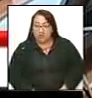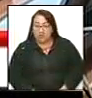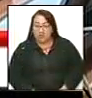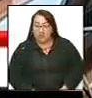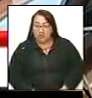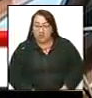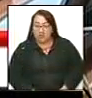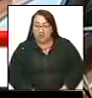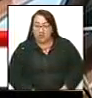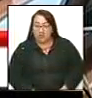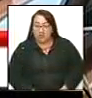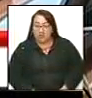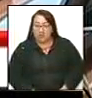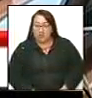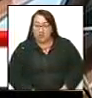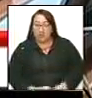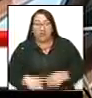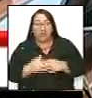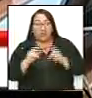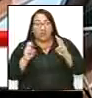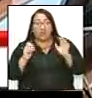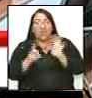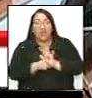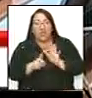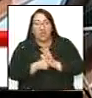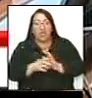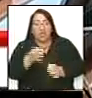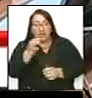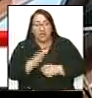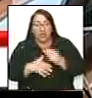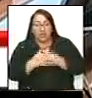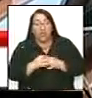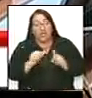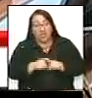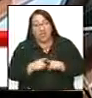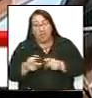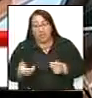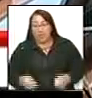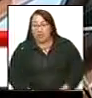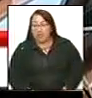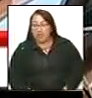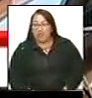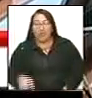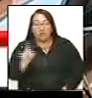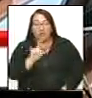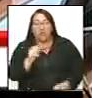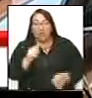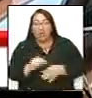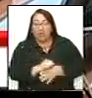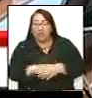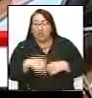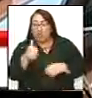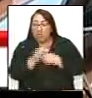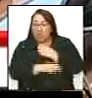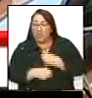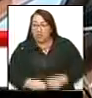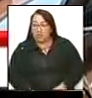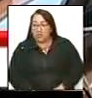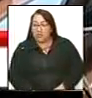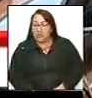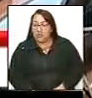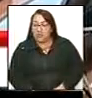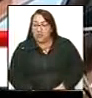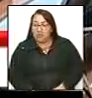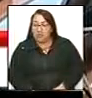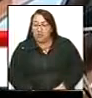sino todos los demás aspectos vinculados a la realidad y por supuesto utilizando las buenas prácticas de otros países nosotros